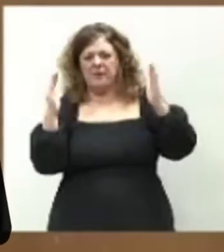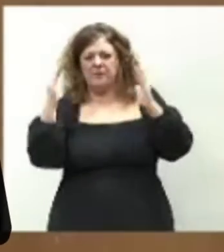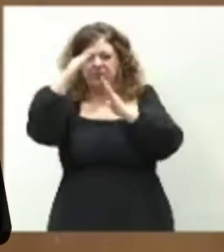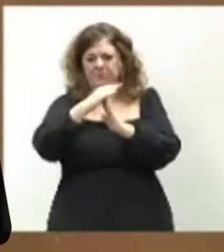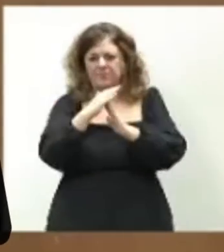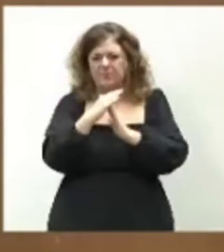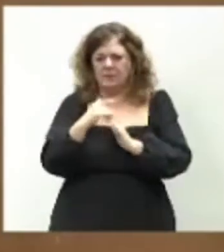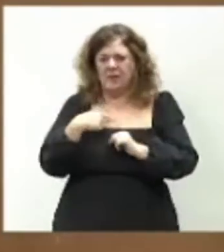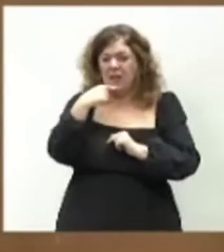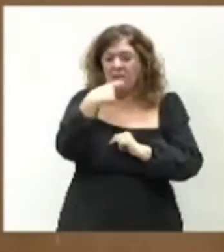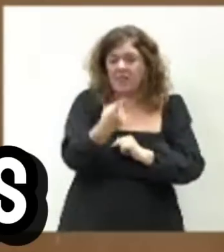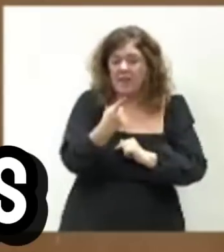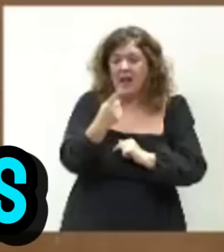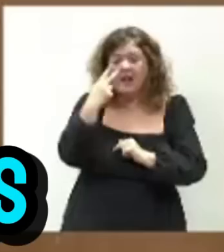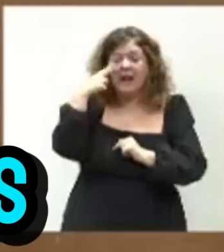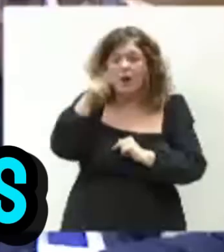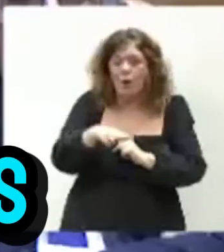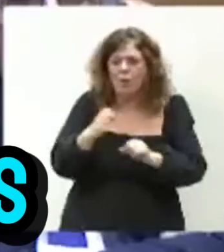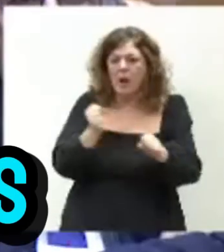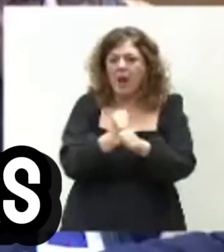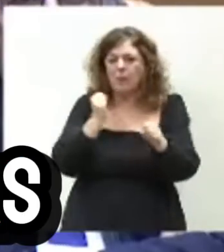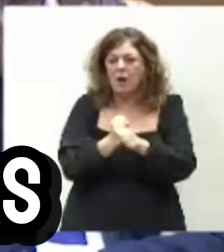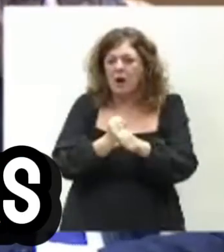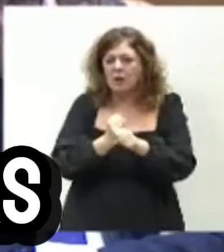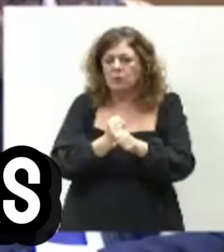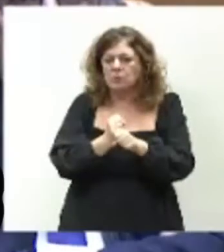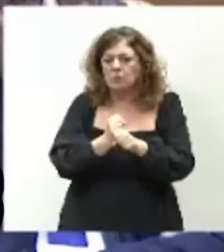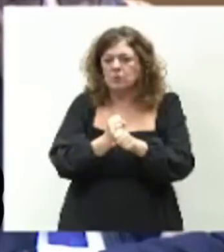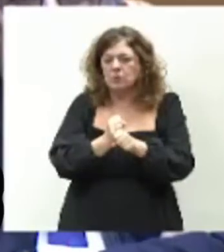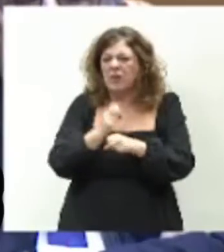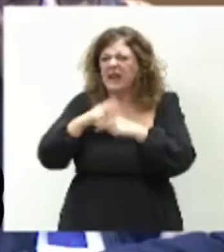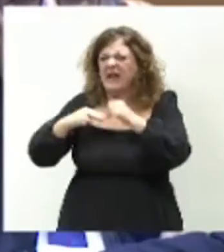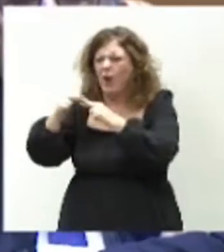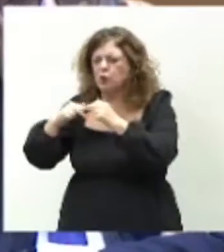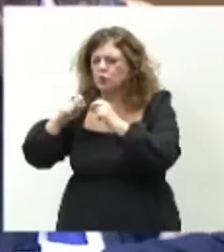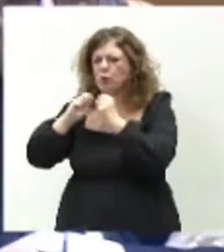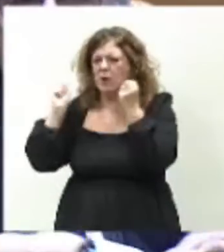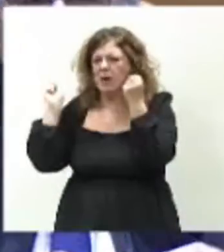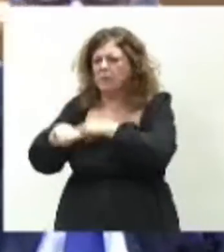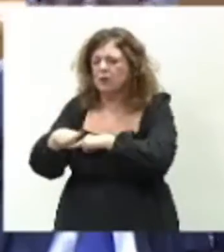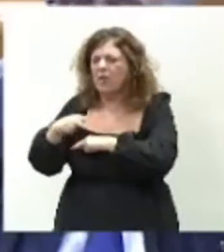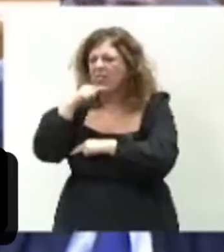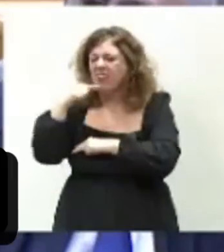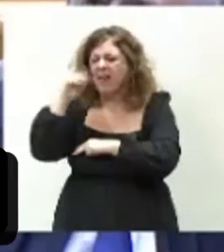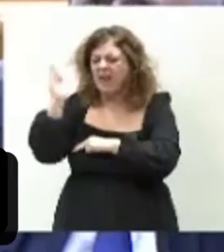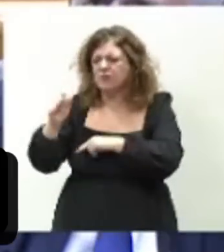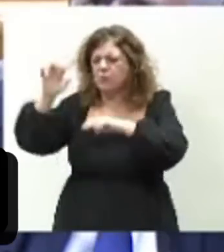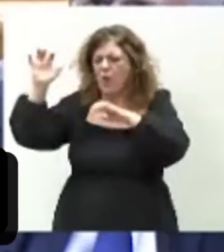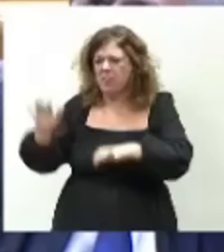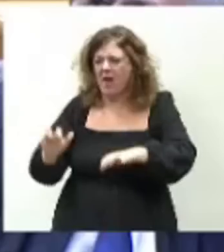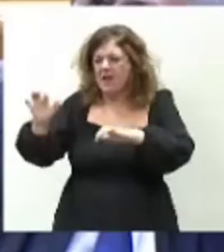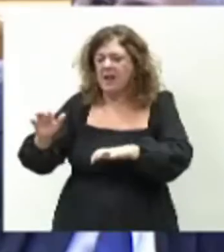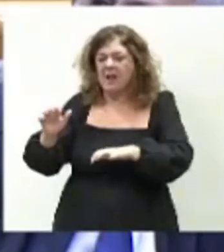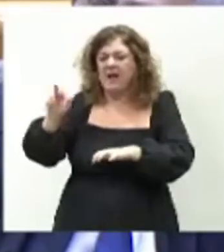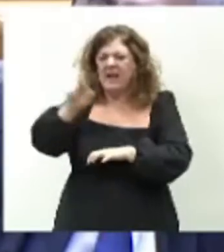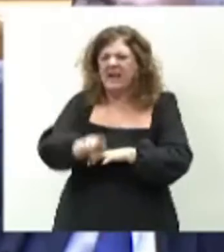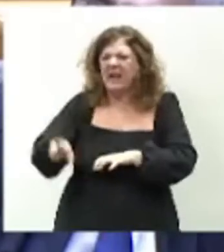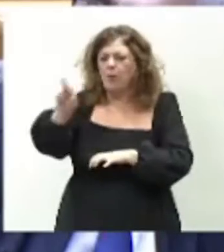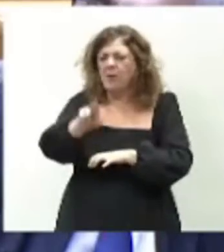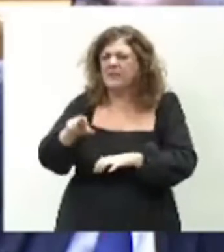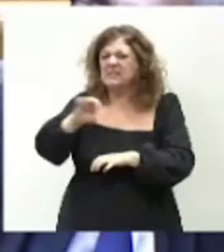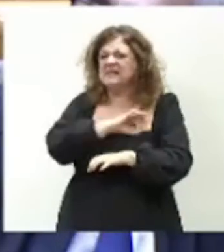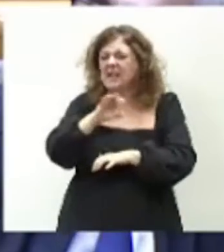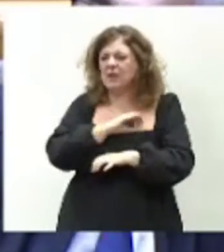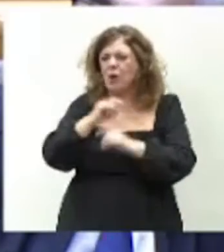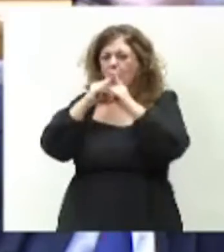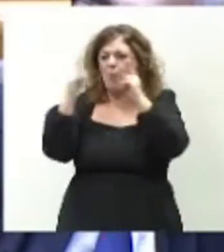inciso para reconocer la labor de los trabajadores para reconstruir las infraestructuras dañadas por la DANA. En la recuperación, señor Puente, siempre